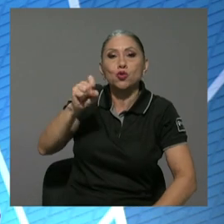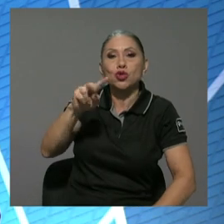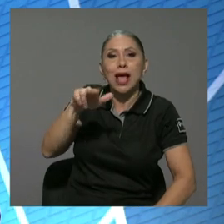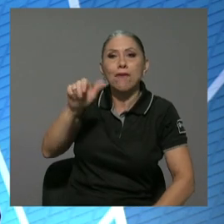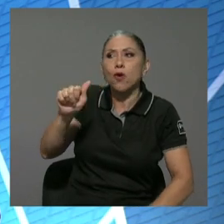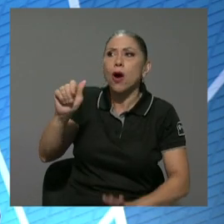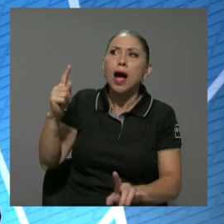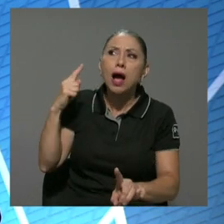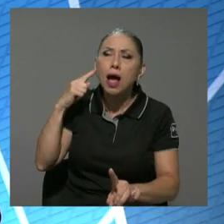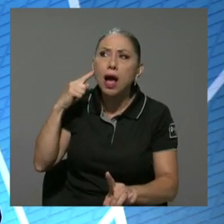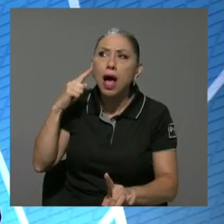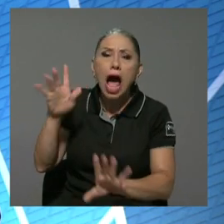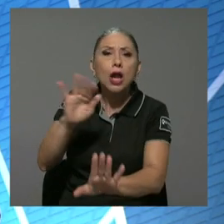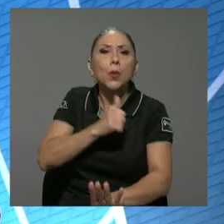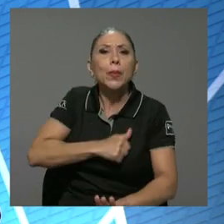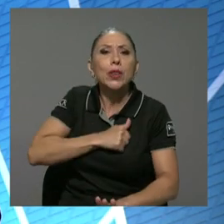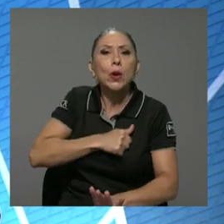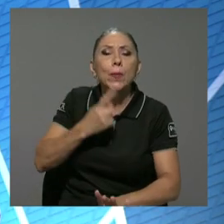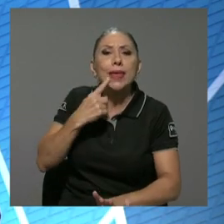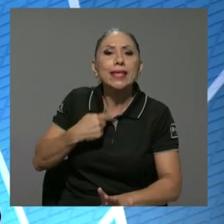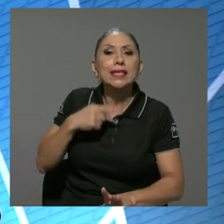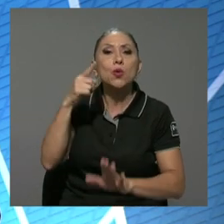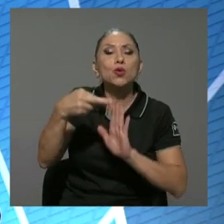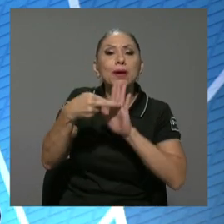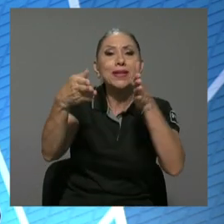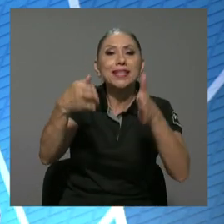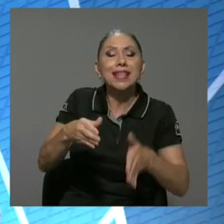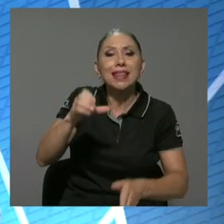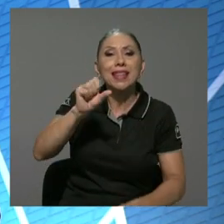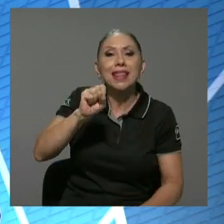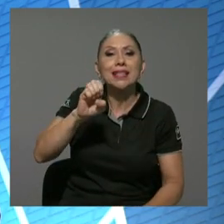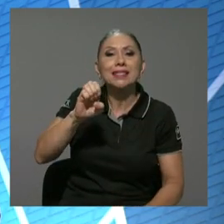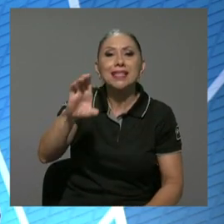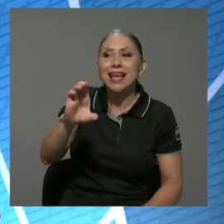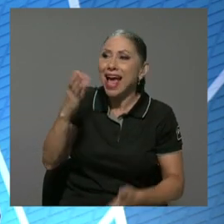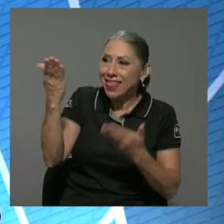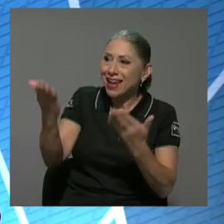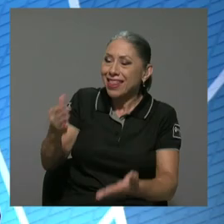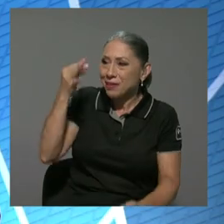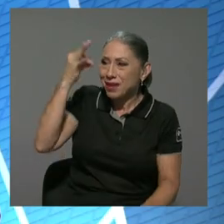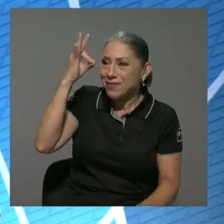Perdón, me dicen que es un representante del SEC. Entonces, María Fernanda, adelante, desde la Avenida Segunda.